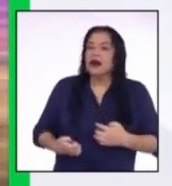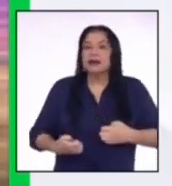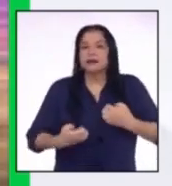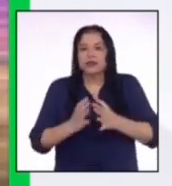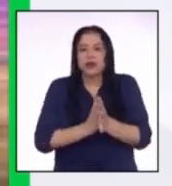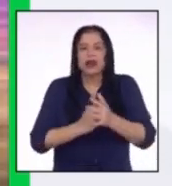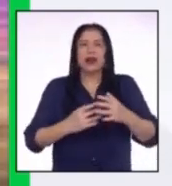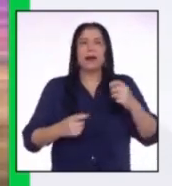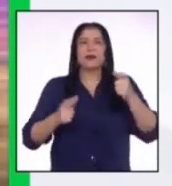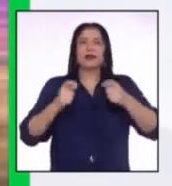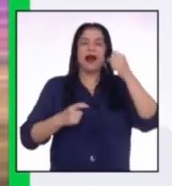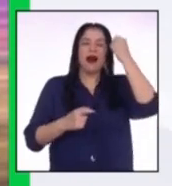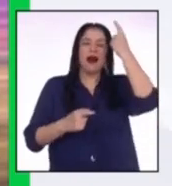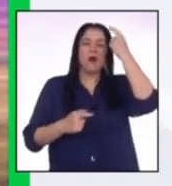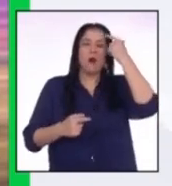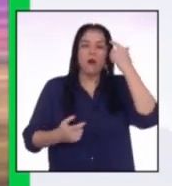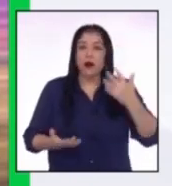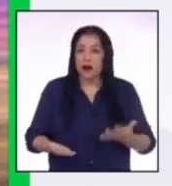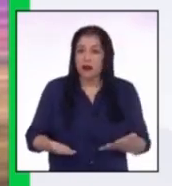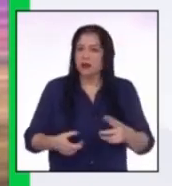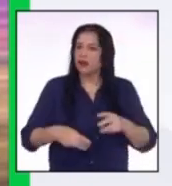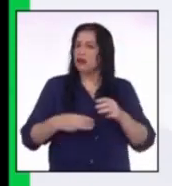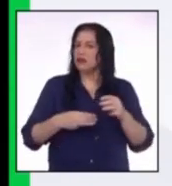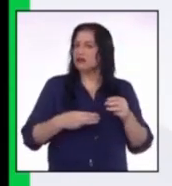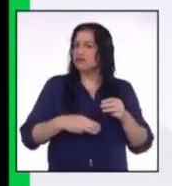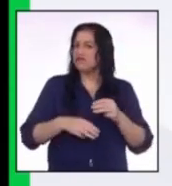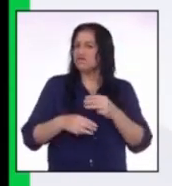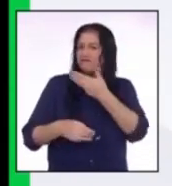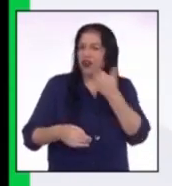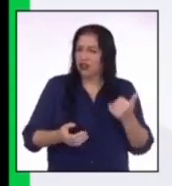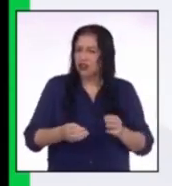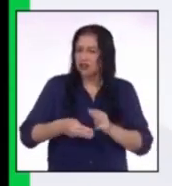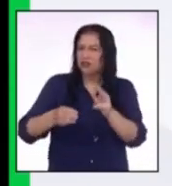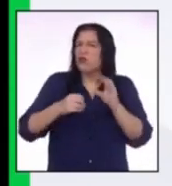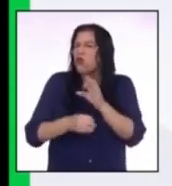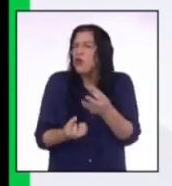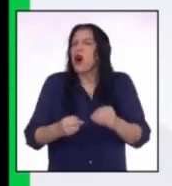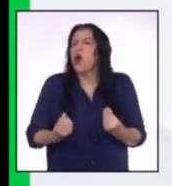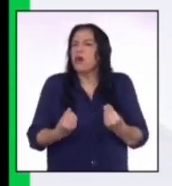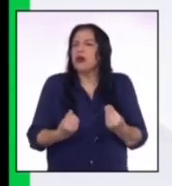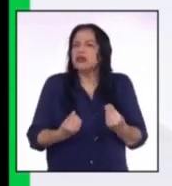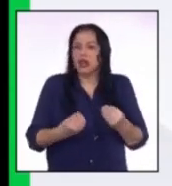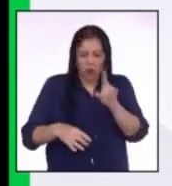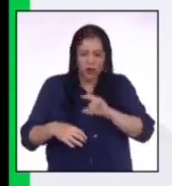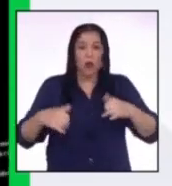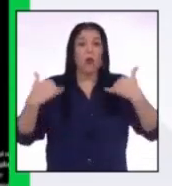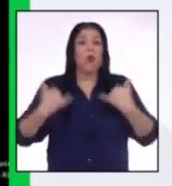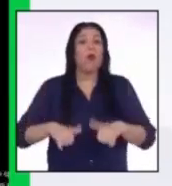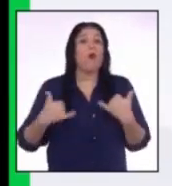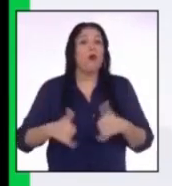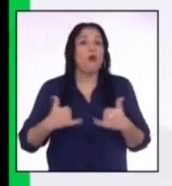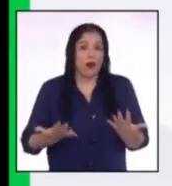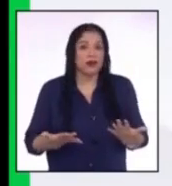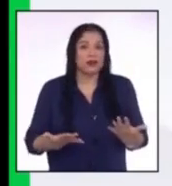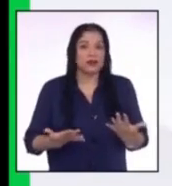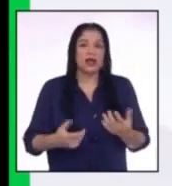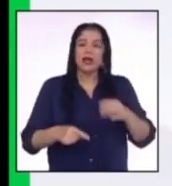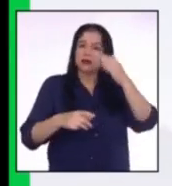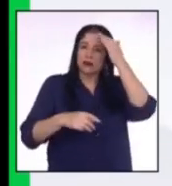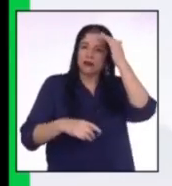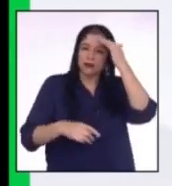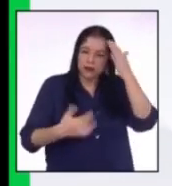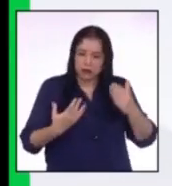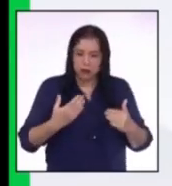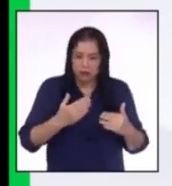directamente al corazón y una de las mejores formas de hacerlo es a través de los juegos nosotros analizamos que evolutivamente